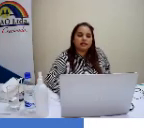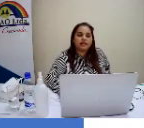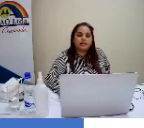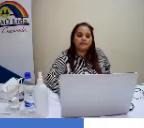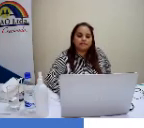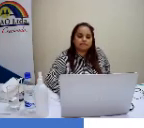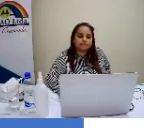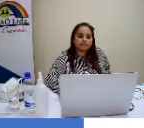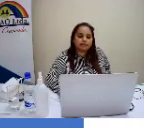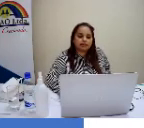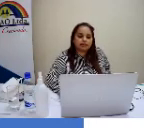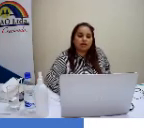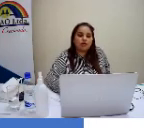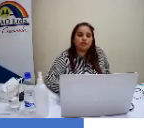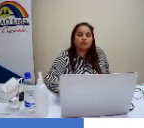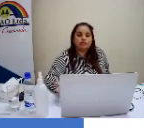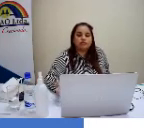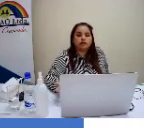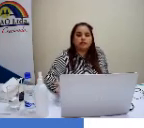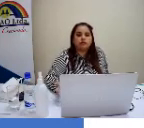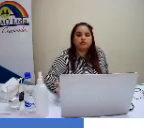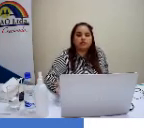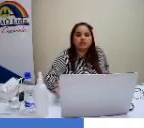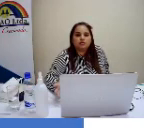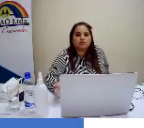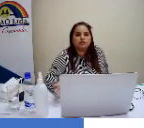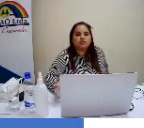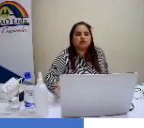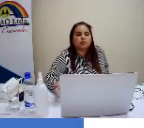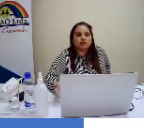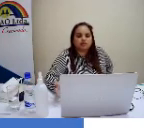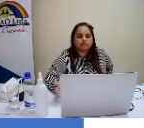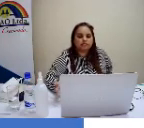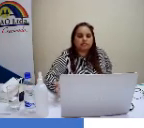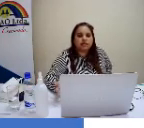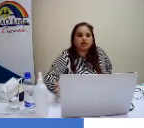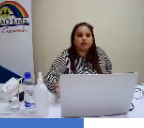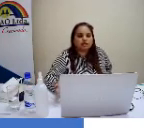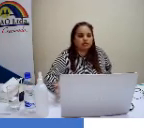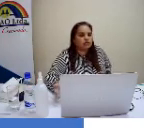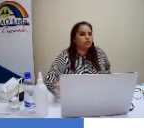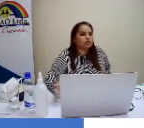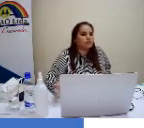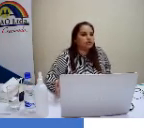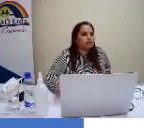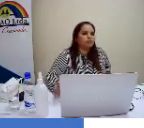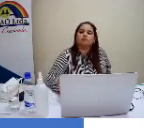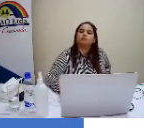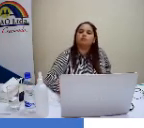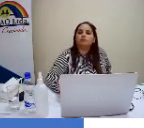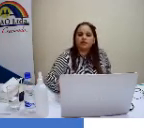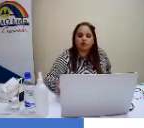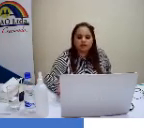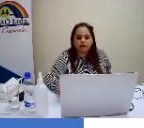que tienen, en cuanto al suicidio. A veces uno dice suicidio y es como que es algo extraño y como que da miedo y